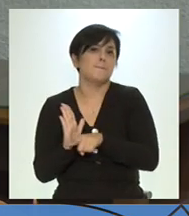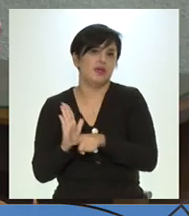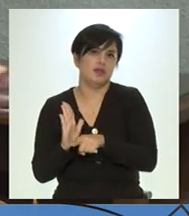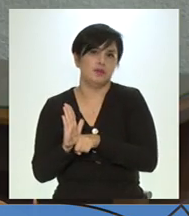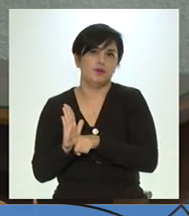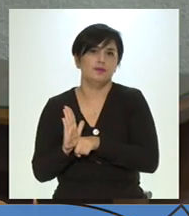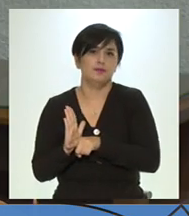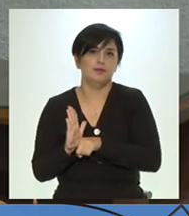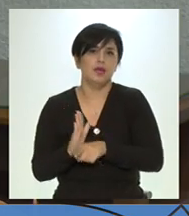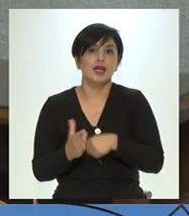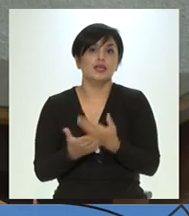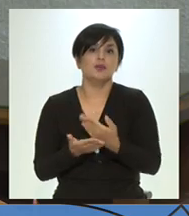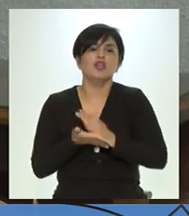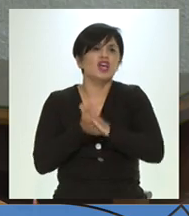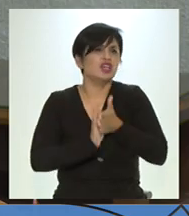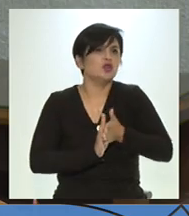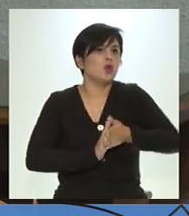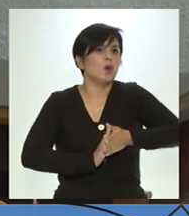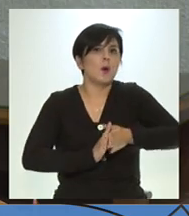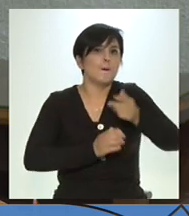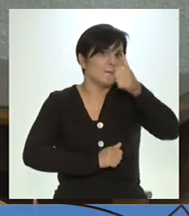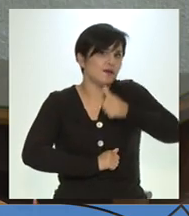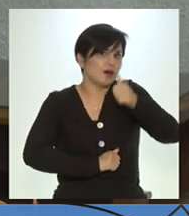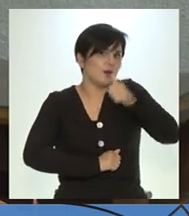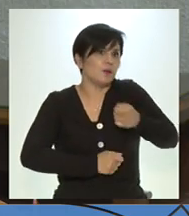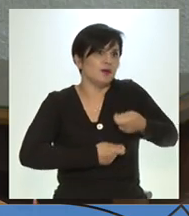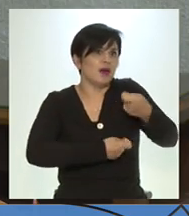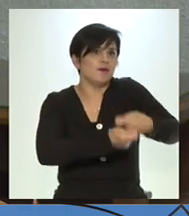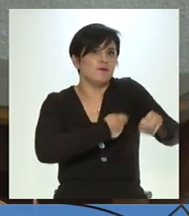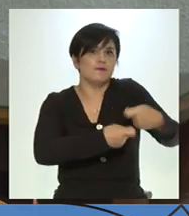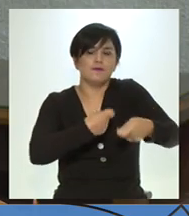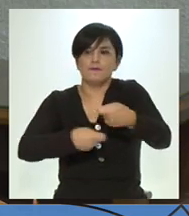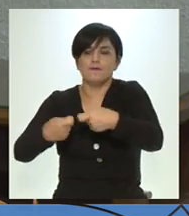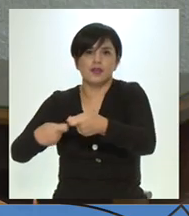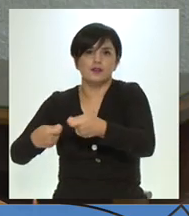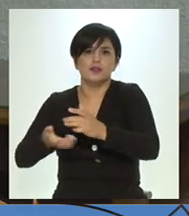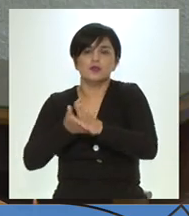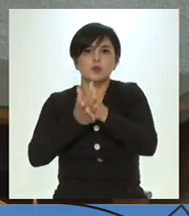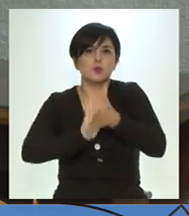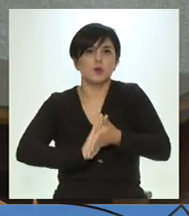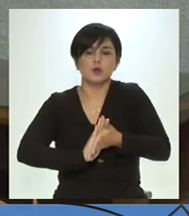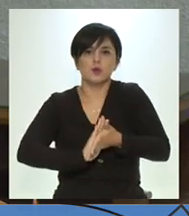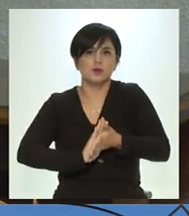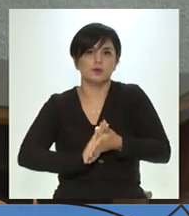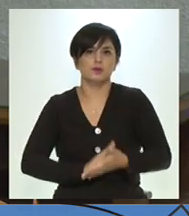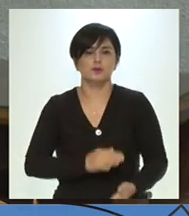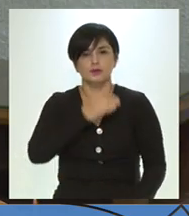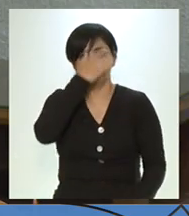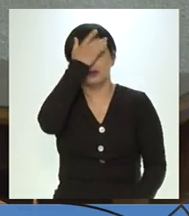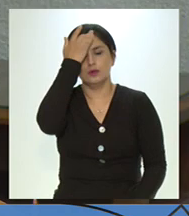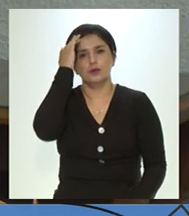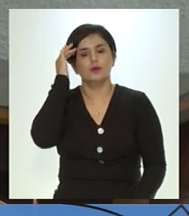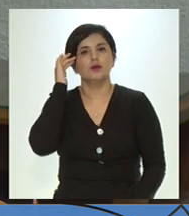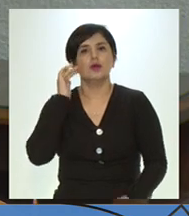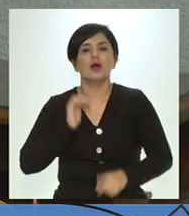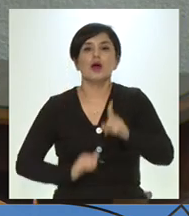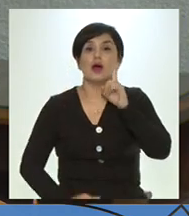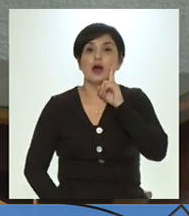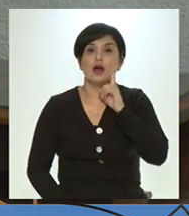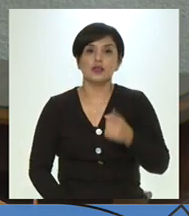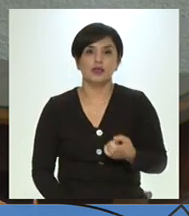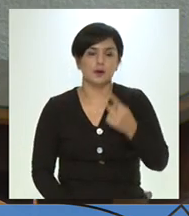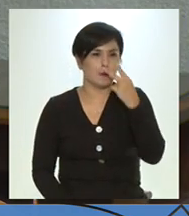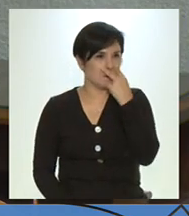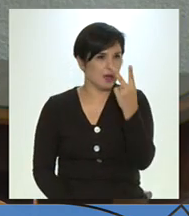apuestan por privatizar lo todo que entregan al mercado hasta las dimensiones más sensibles de la humanidad a quienes suelen abordar